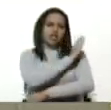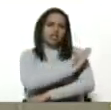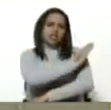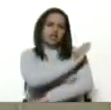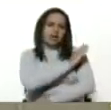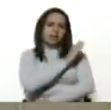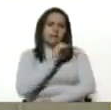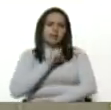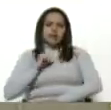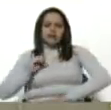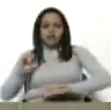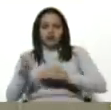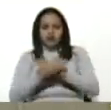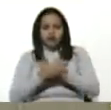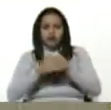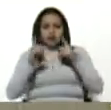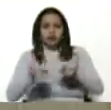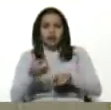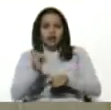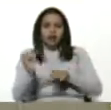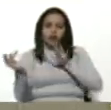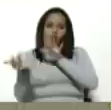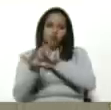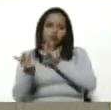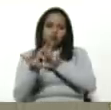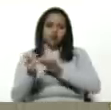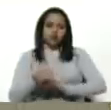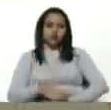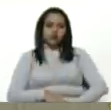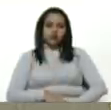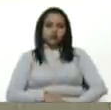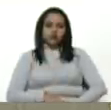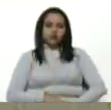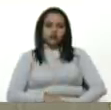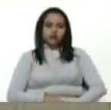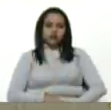privada y tenemos un contacto con